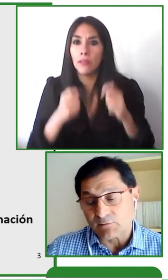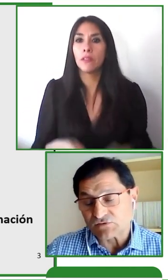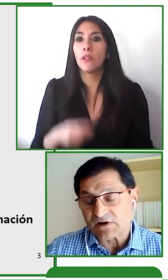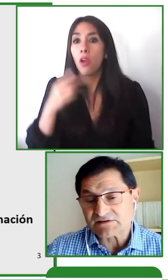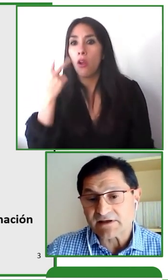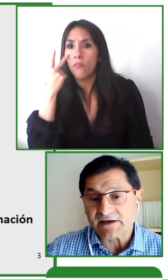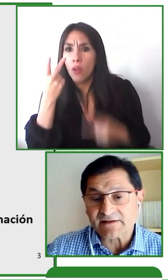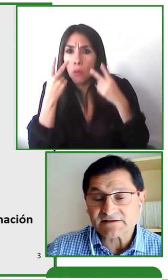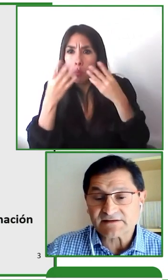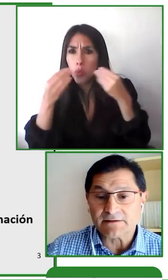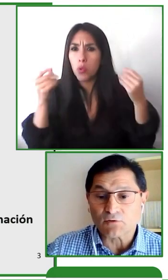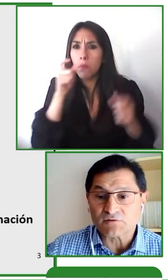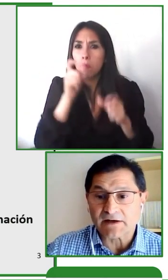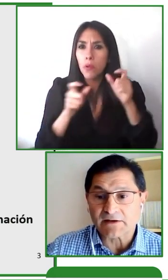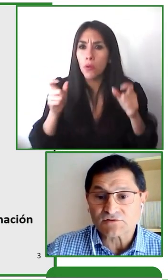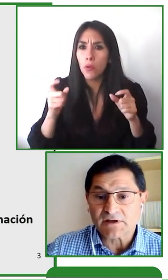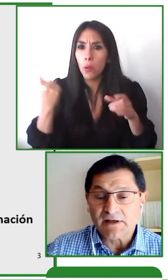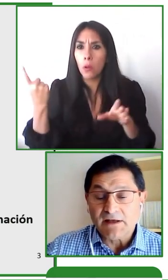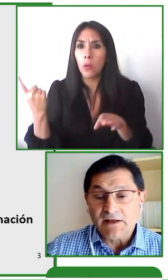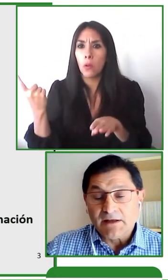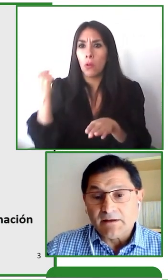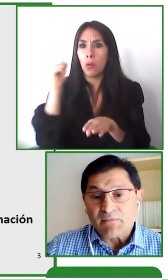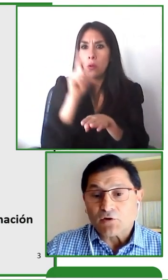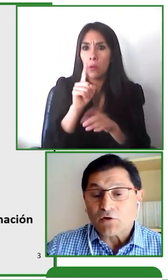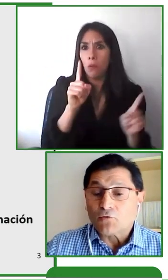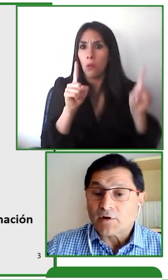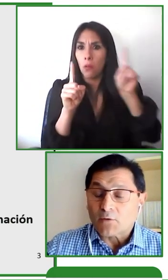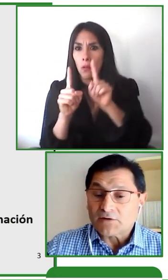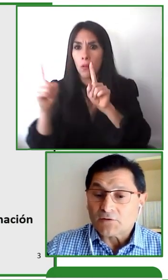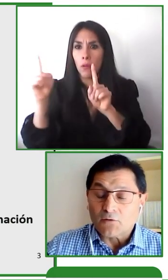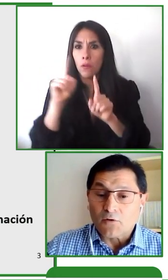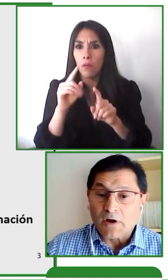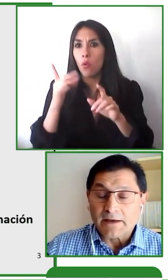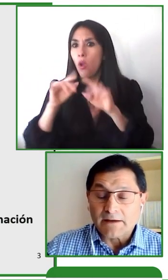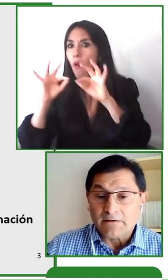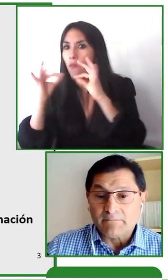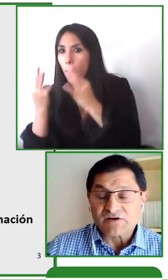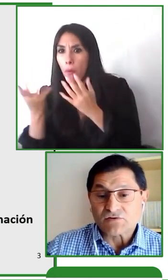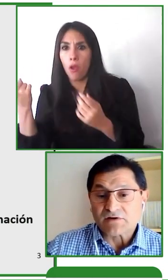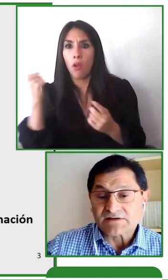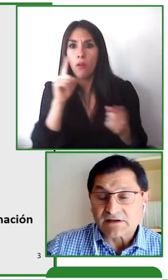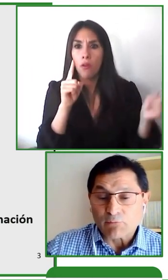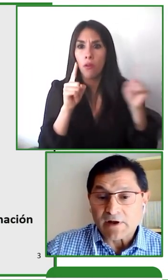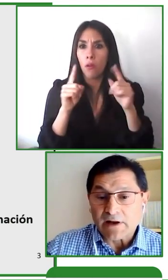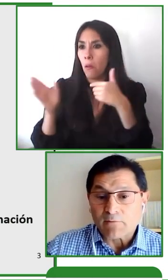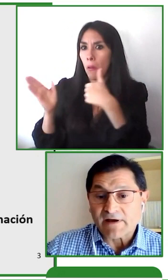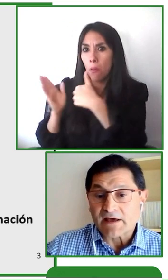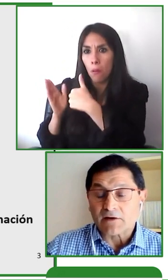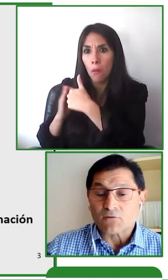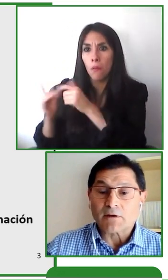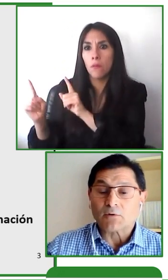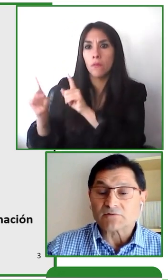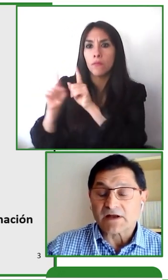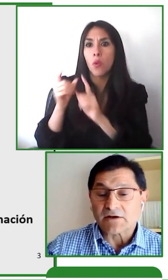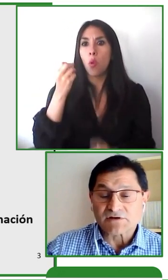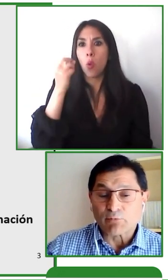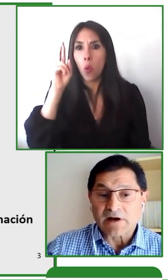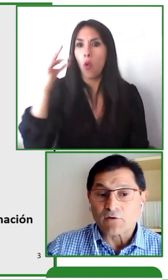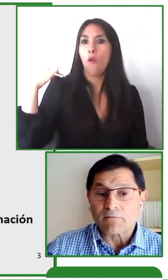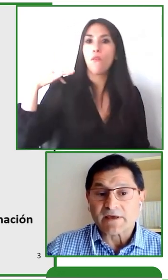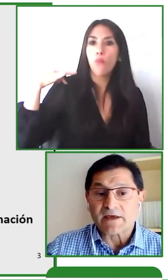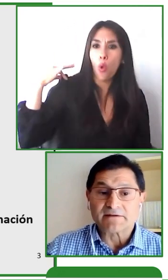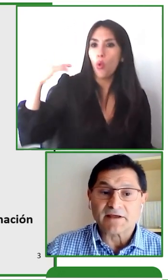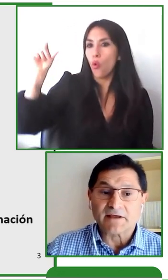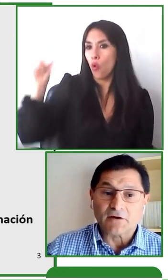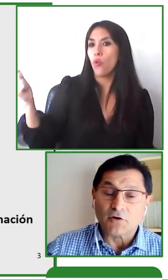familiares o personas allegadas y voluntarios. Pero ¿qué ocurre cuando no hay personas que te puedan acompañar, no hay voluntarios que